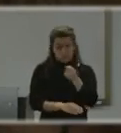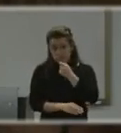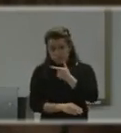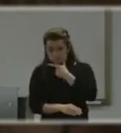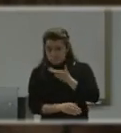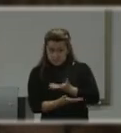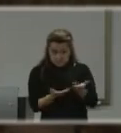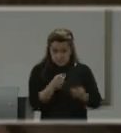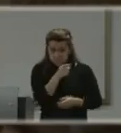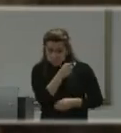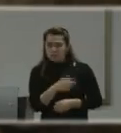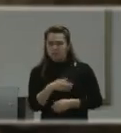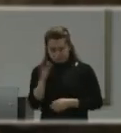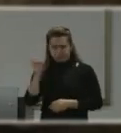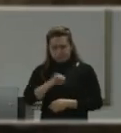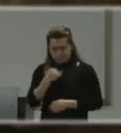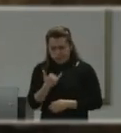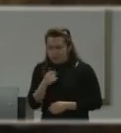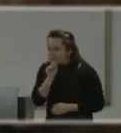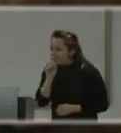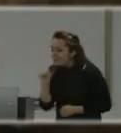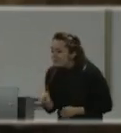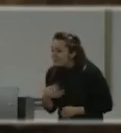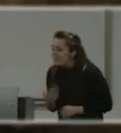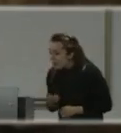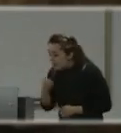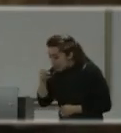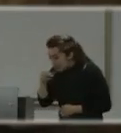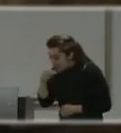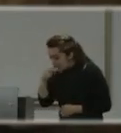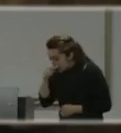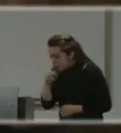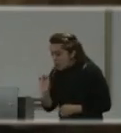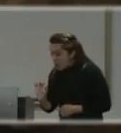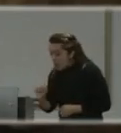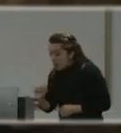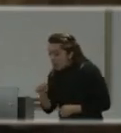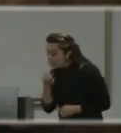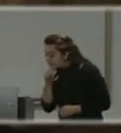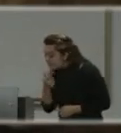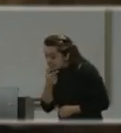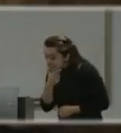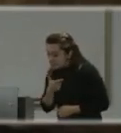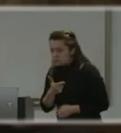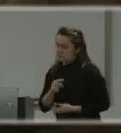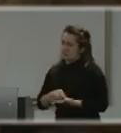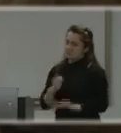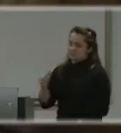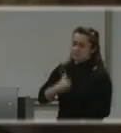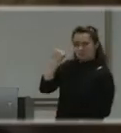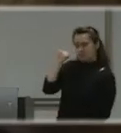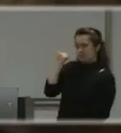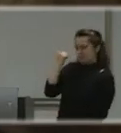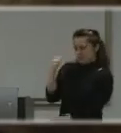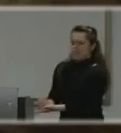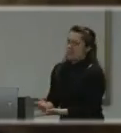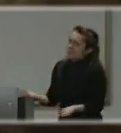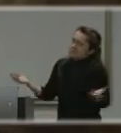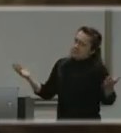este momento casi que a los niños se les está preguntando cuál es su orientación sexual. A mí me parece que eso ya es violento de por sí, ¿cierto? O